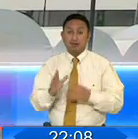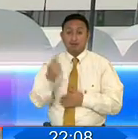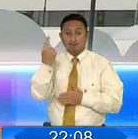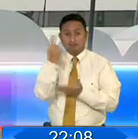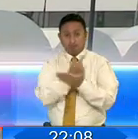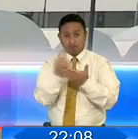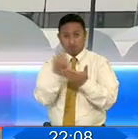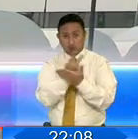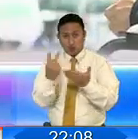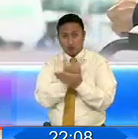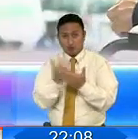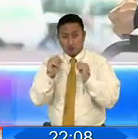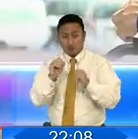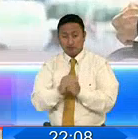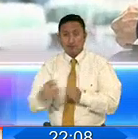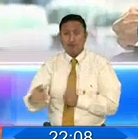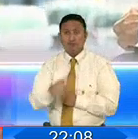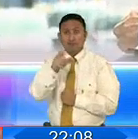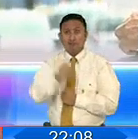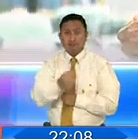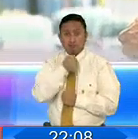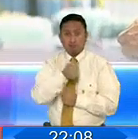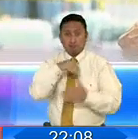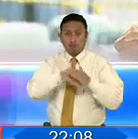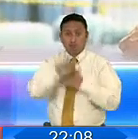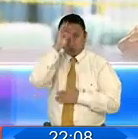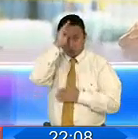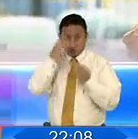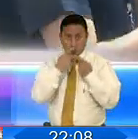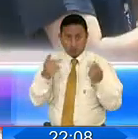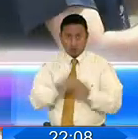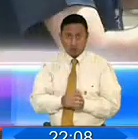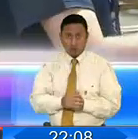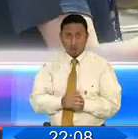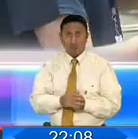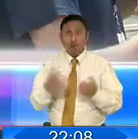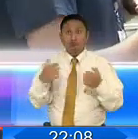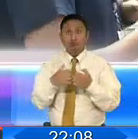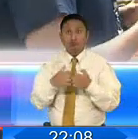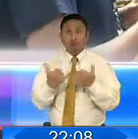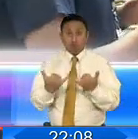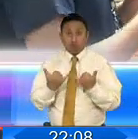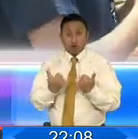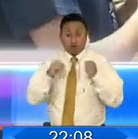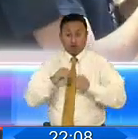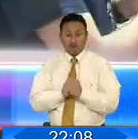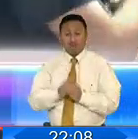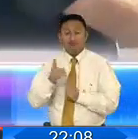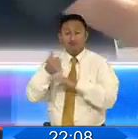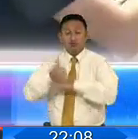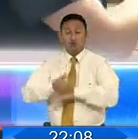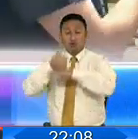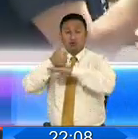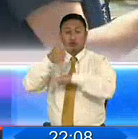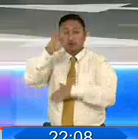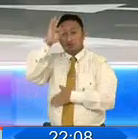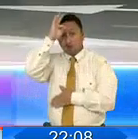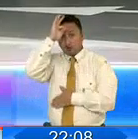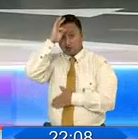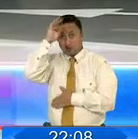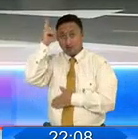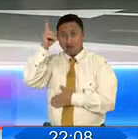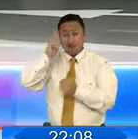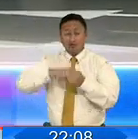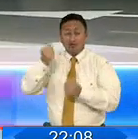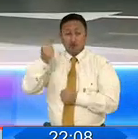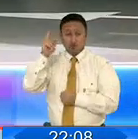semanas en las que se limitó el ingreso a la prensa a hospitales públicos, nuestro equipo periodístico conversó con las autoridades del Hospital Centinela del